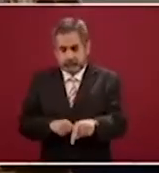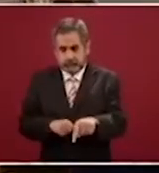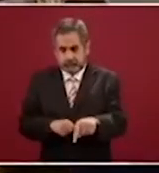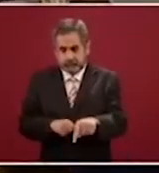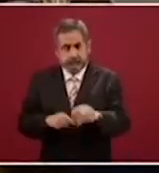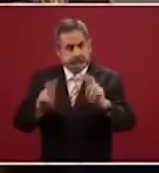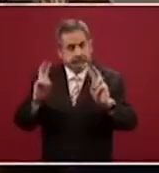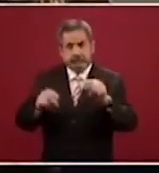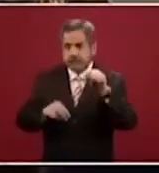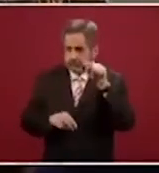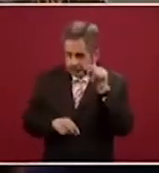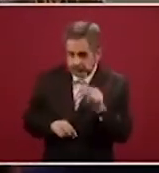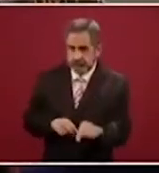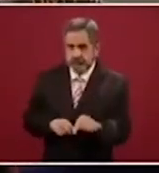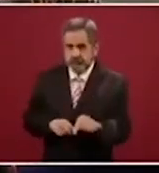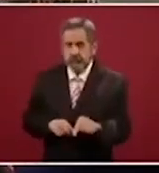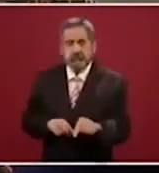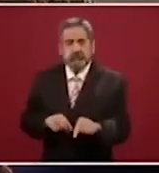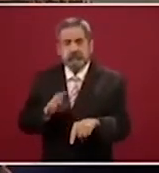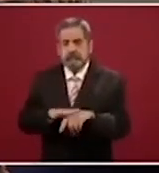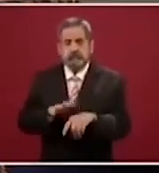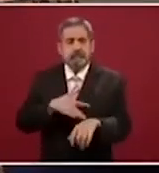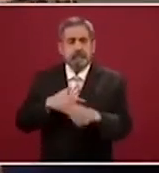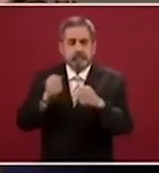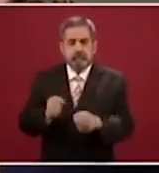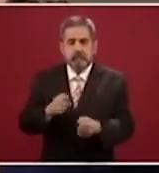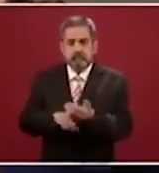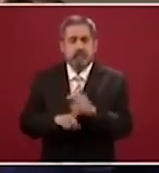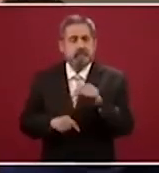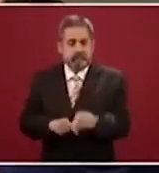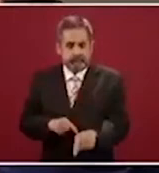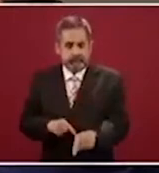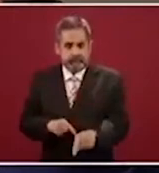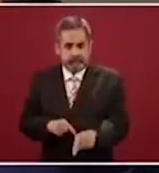tema, esta demanda de que haya seguridad en Guanajuato.